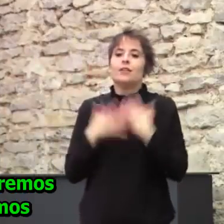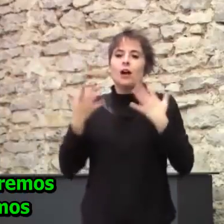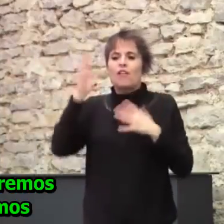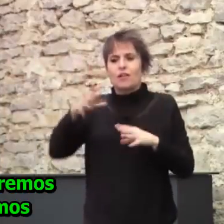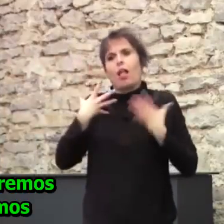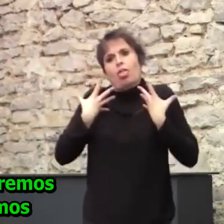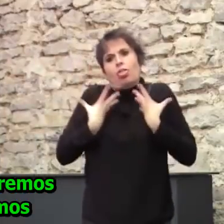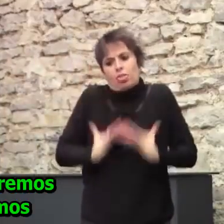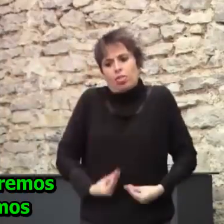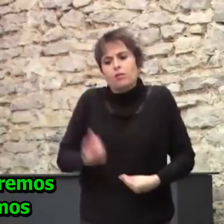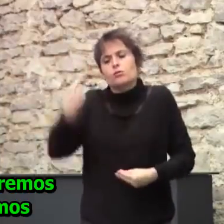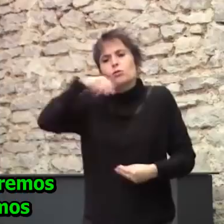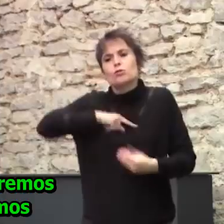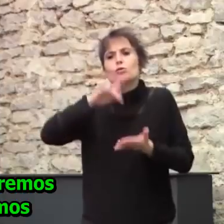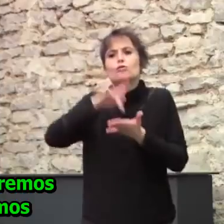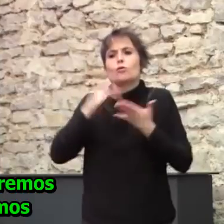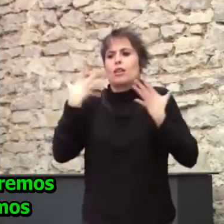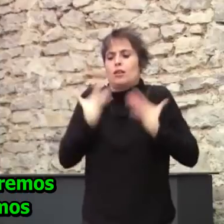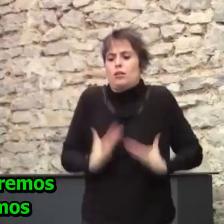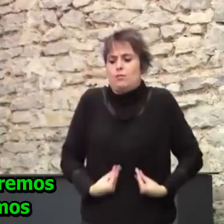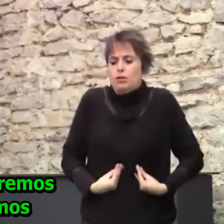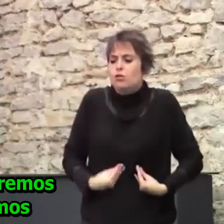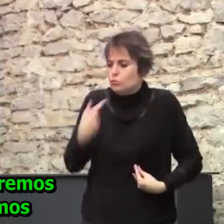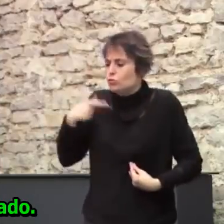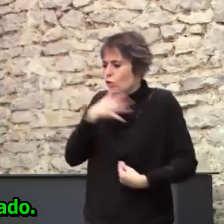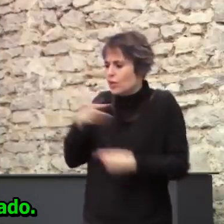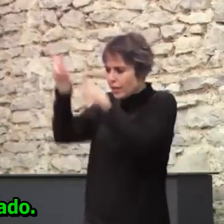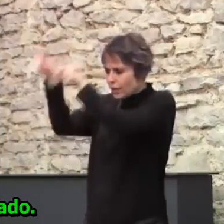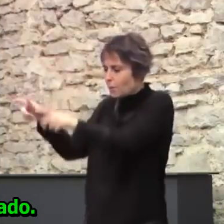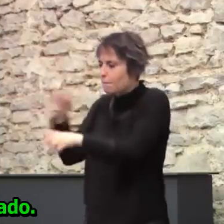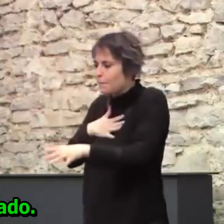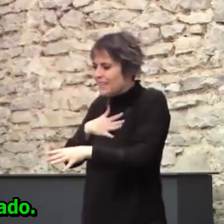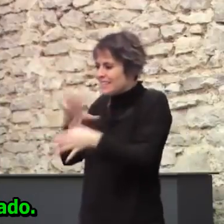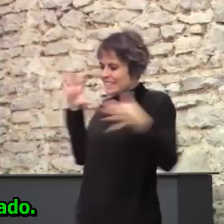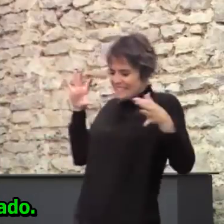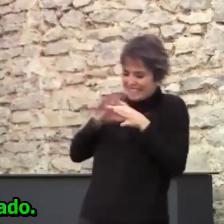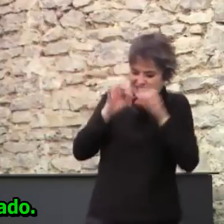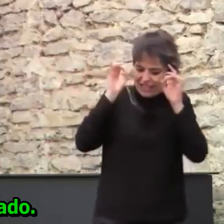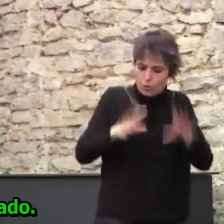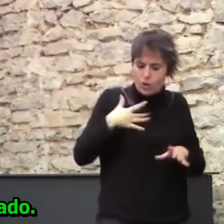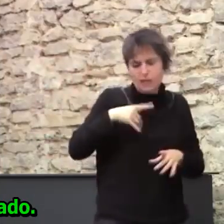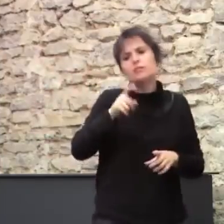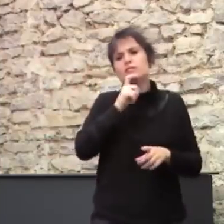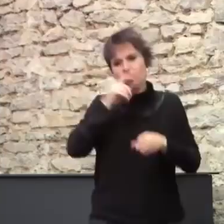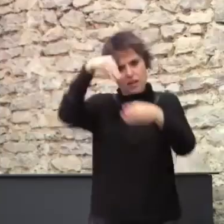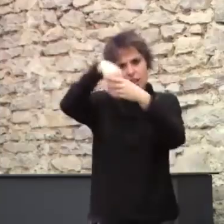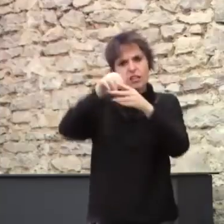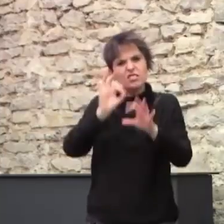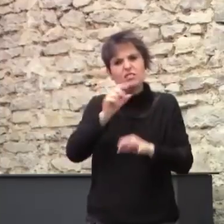La decepción que siempre sentimos cuando queremos encajar a la persona con la que estamos en nuestro ideal, ¿no? Que es bien complicado.